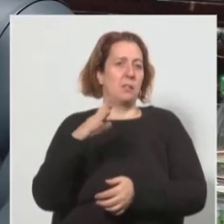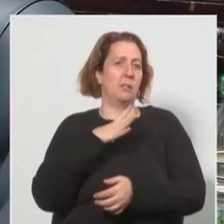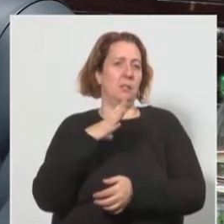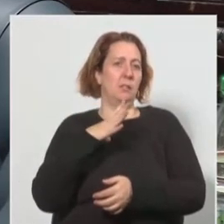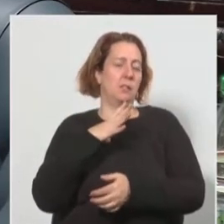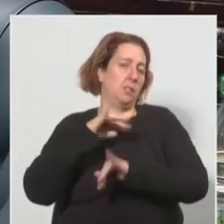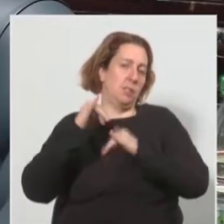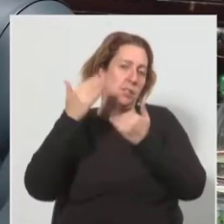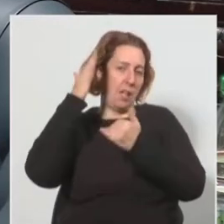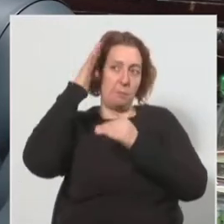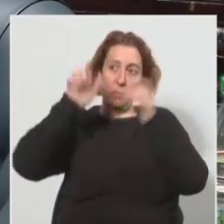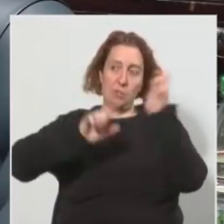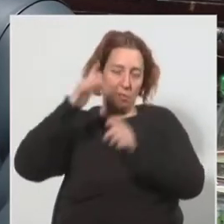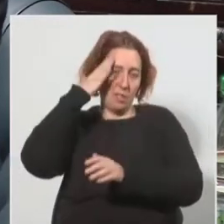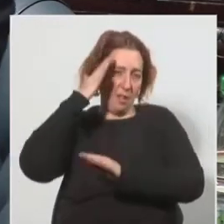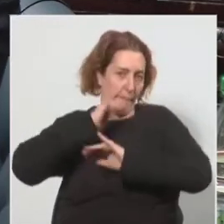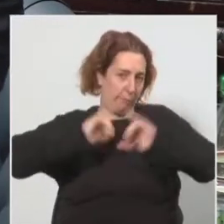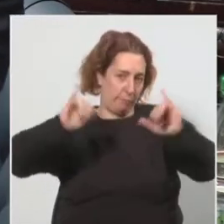Estado Público.